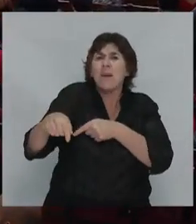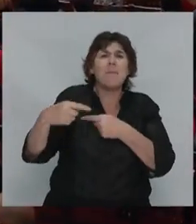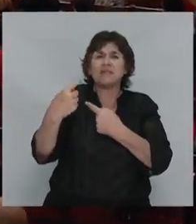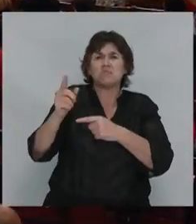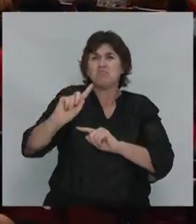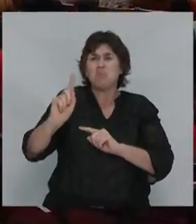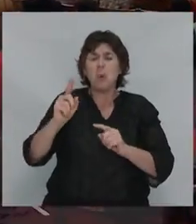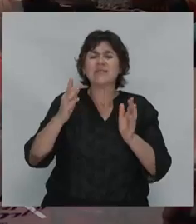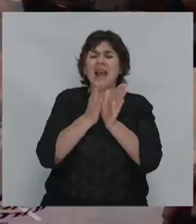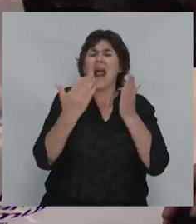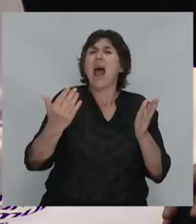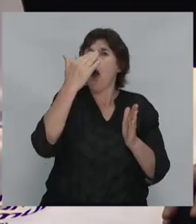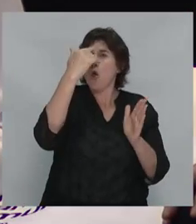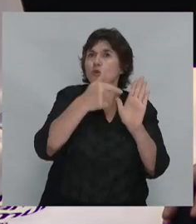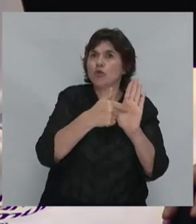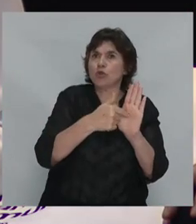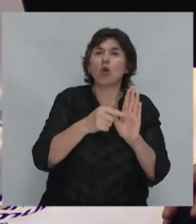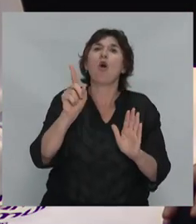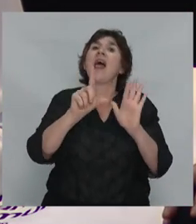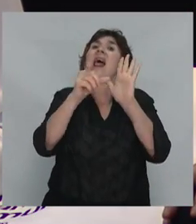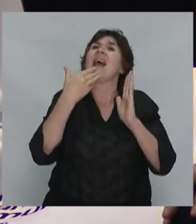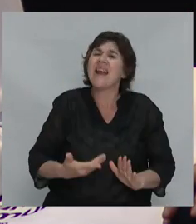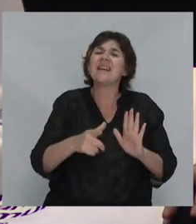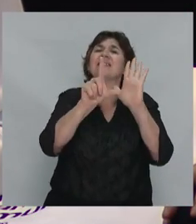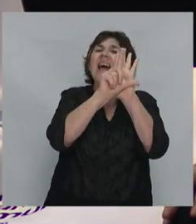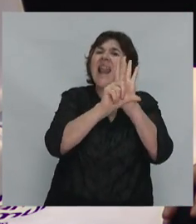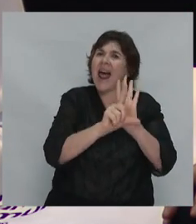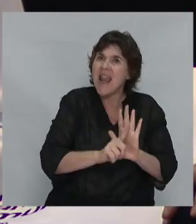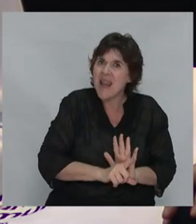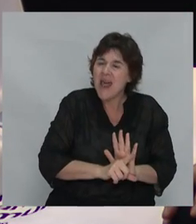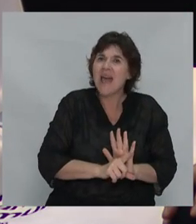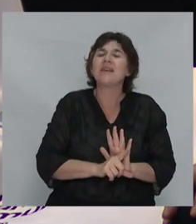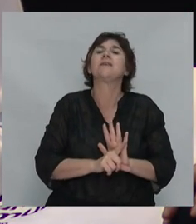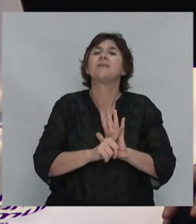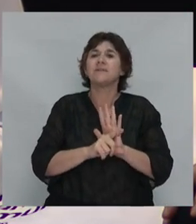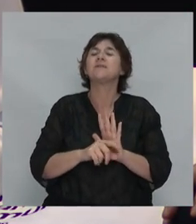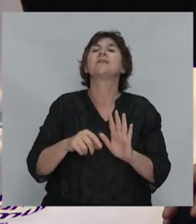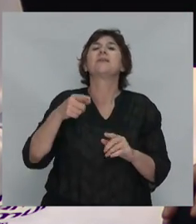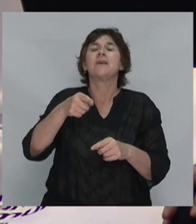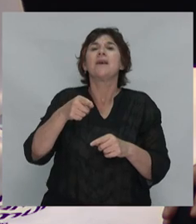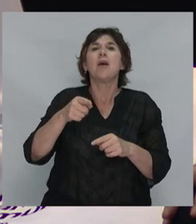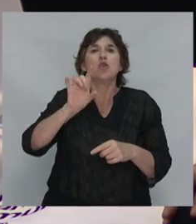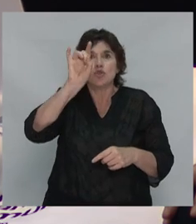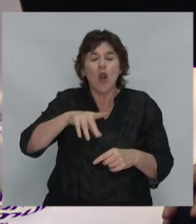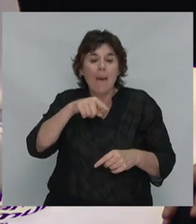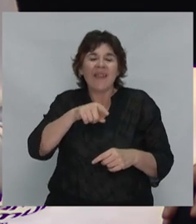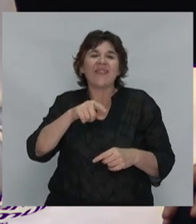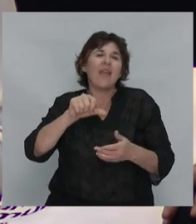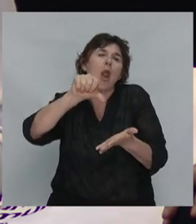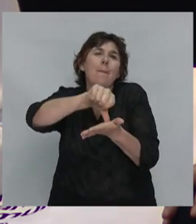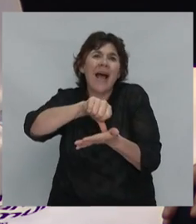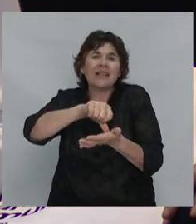constituciones sino que son legislación y que va más allá de las naciones y que tiene todo que ver